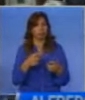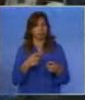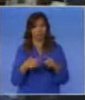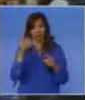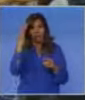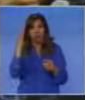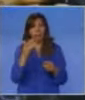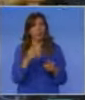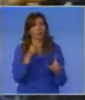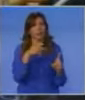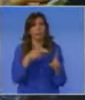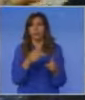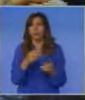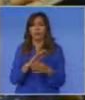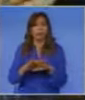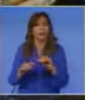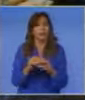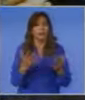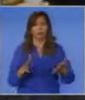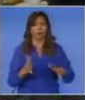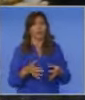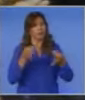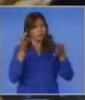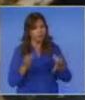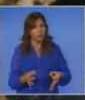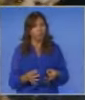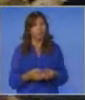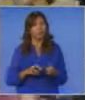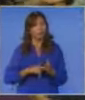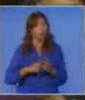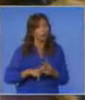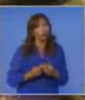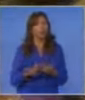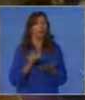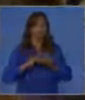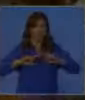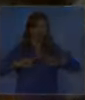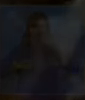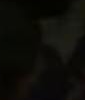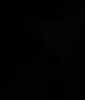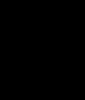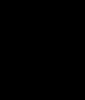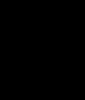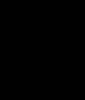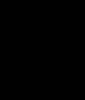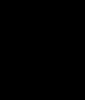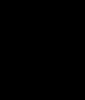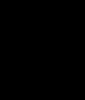Así se empieza otra vez, desde cero. Luis Antonio Ruiz, 24 horas.